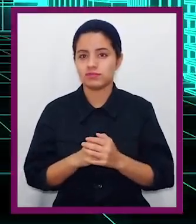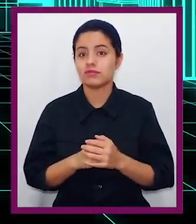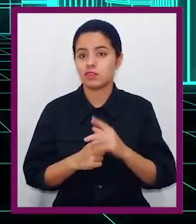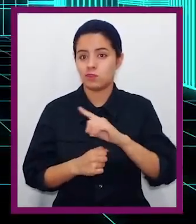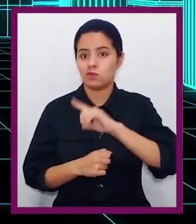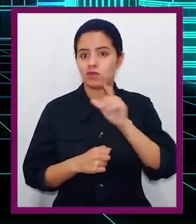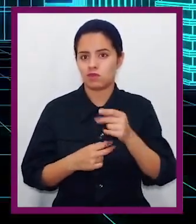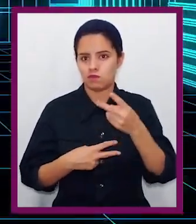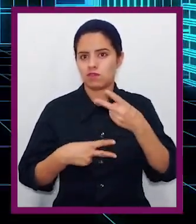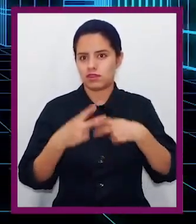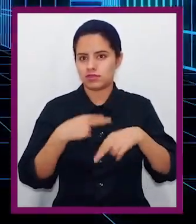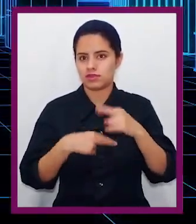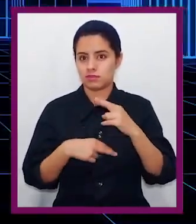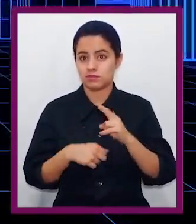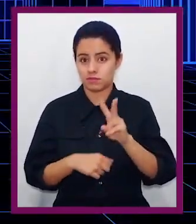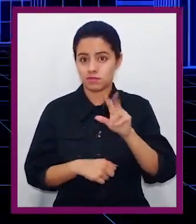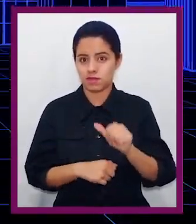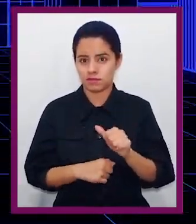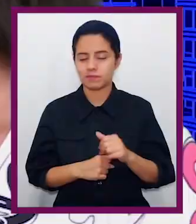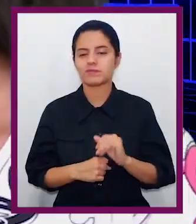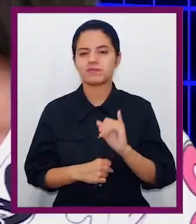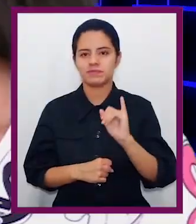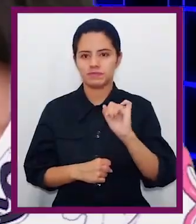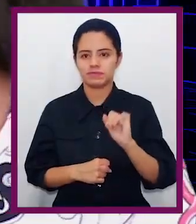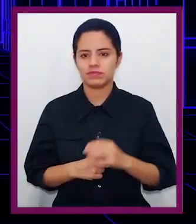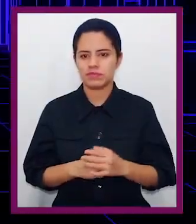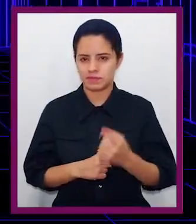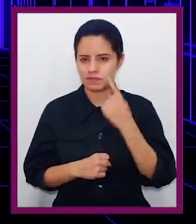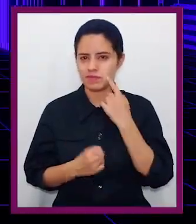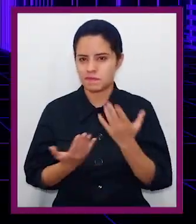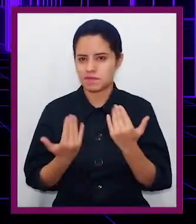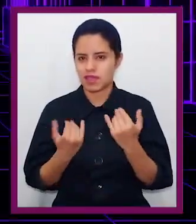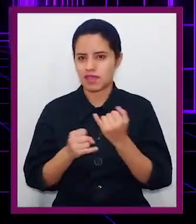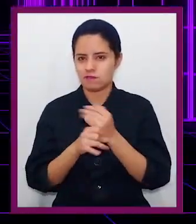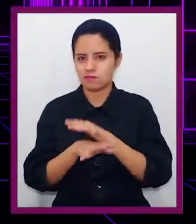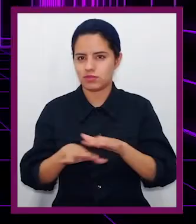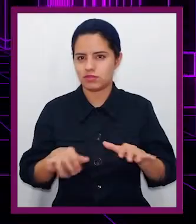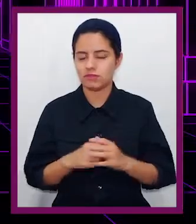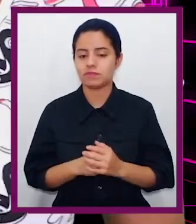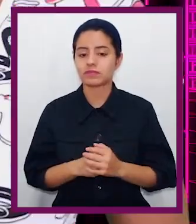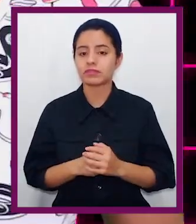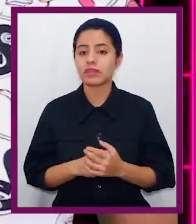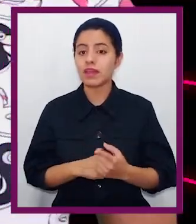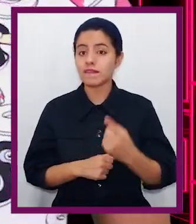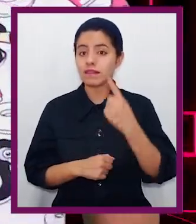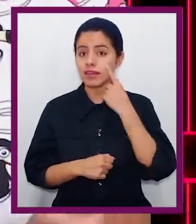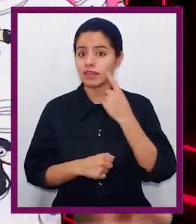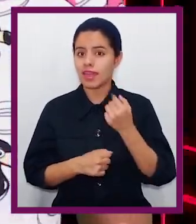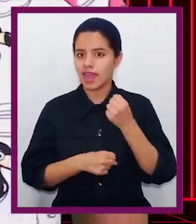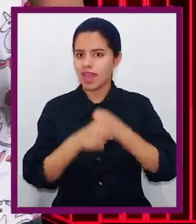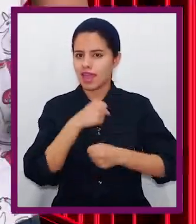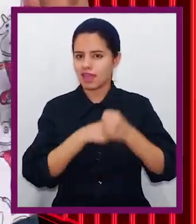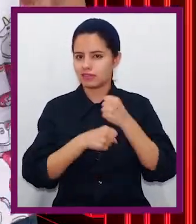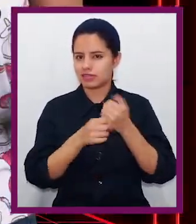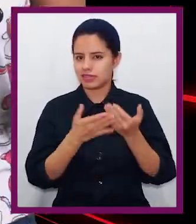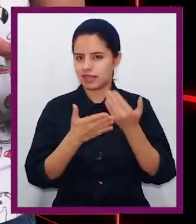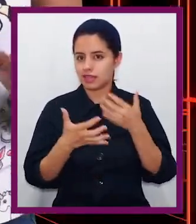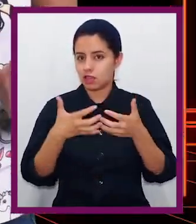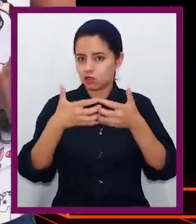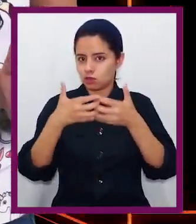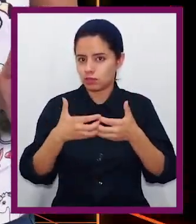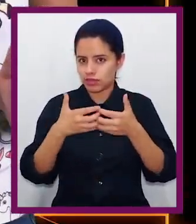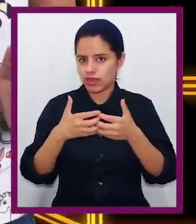cosquillas y volvemos con él en un ratito. ¿Te late? Va. Pues venga el dato, mi Gaby. Fíjate que hace algunos años, una